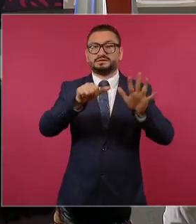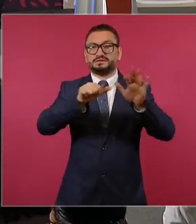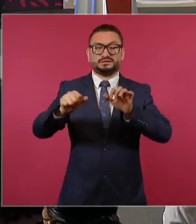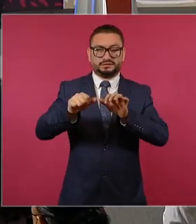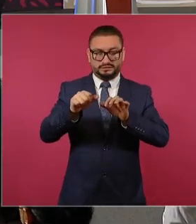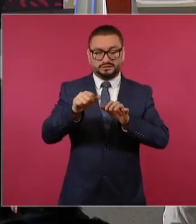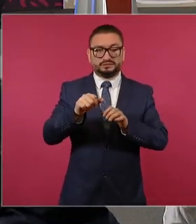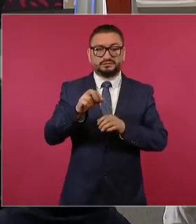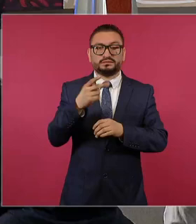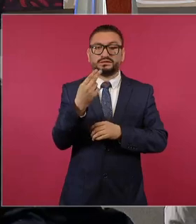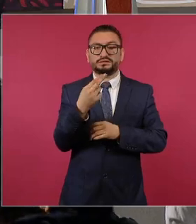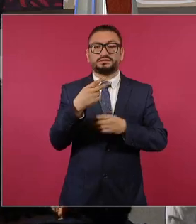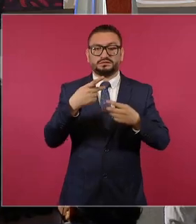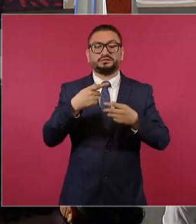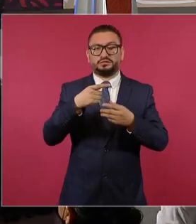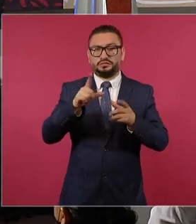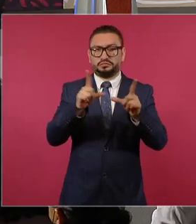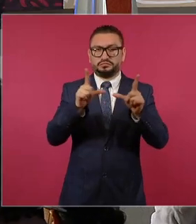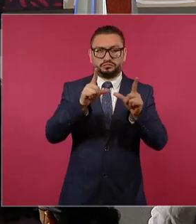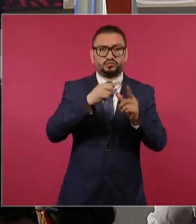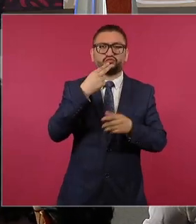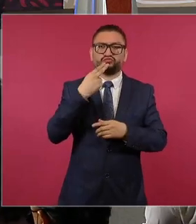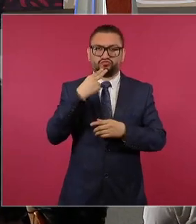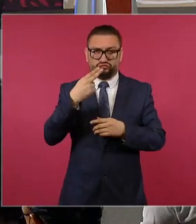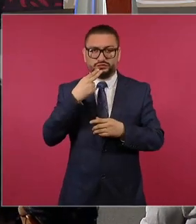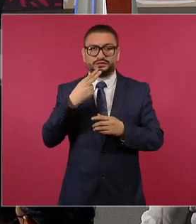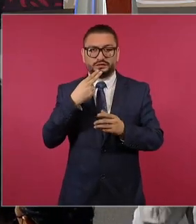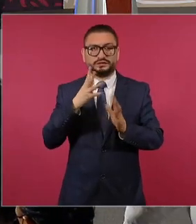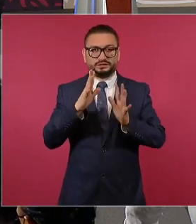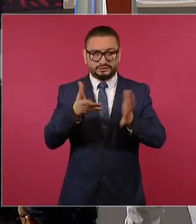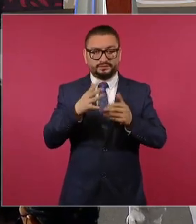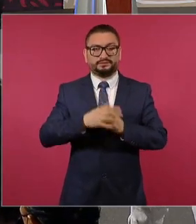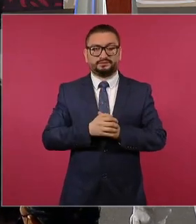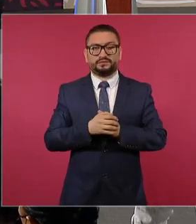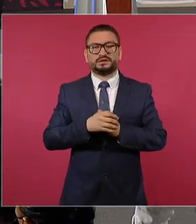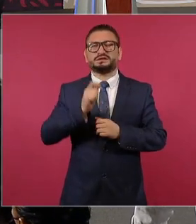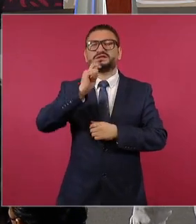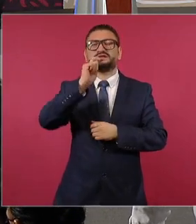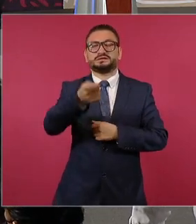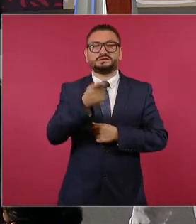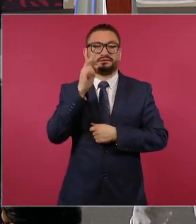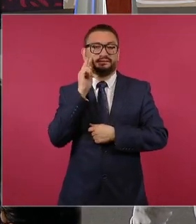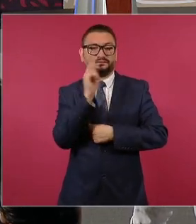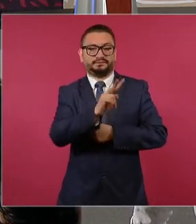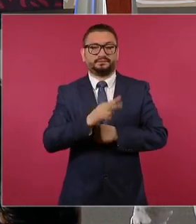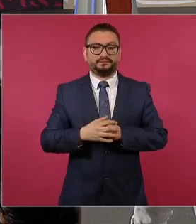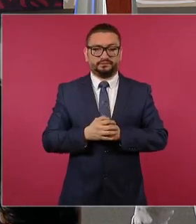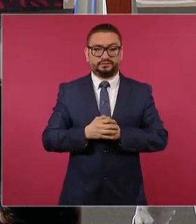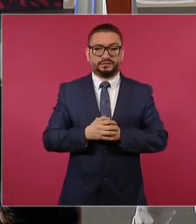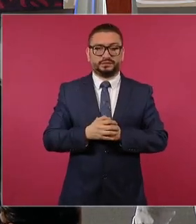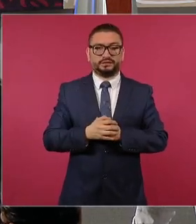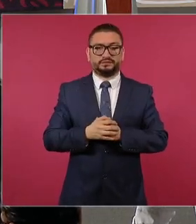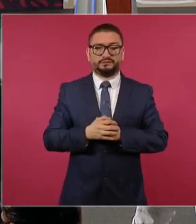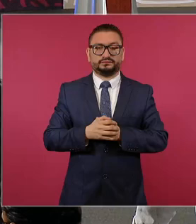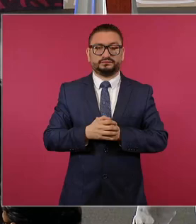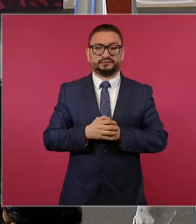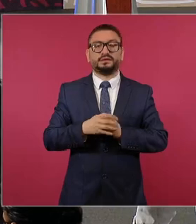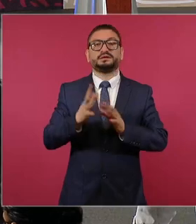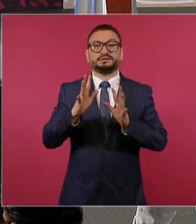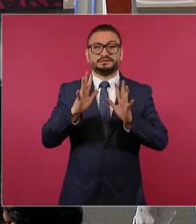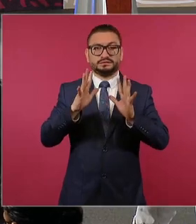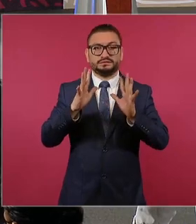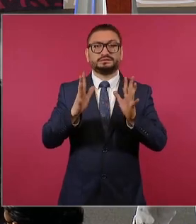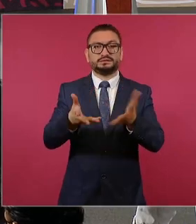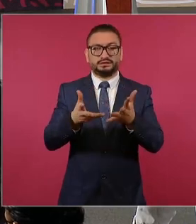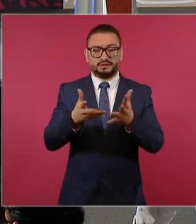1.625 tarjetas que han tenido movimiento. ¿Qué significa esto? Si nos pasan la siguiente, que ha habido ya